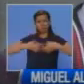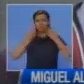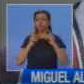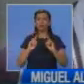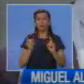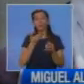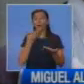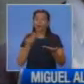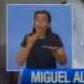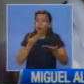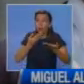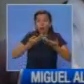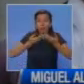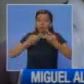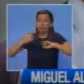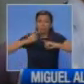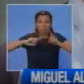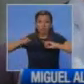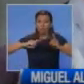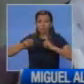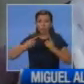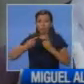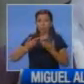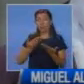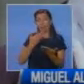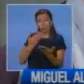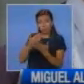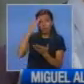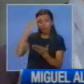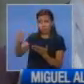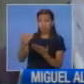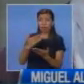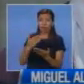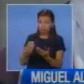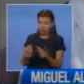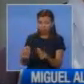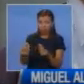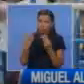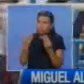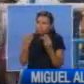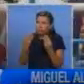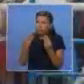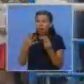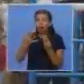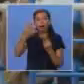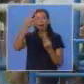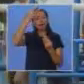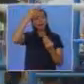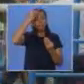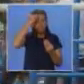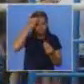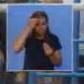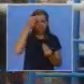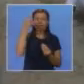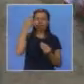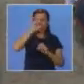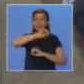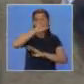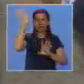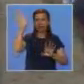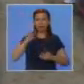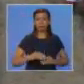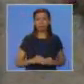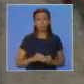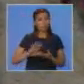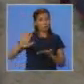y gracias a los policías por traernos a tener esta buena experiencia. Las instalaciones de la Escuela Superior de Policía